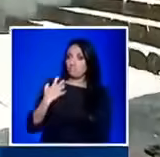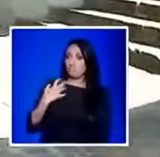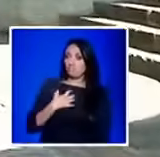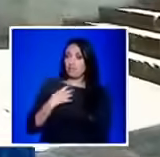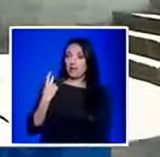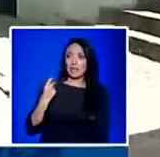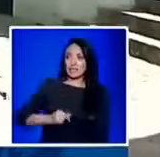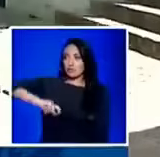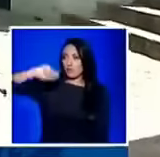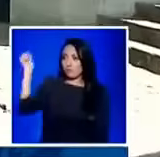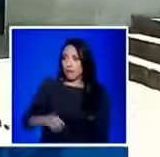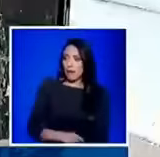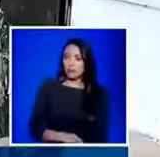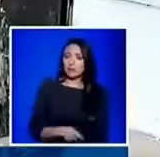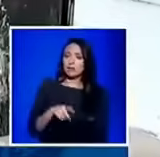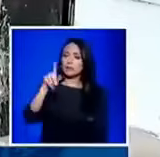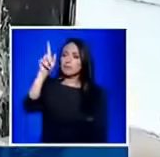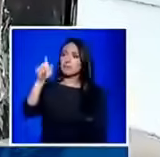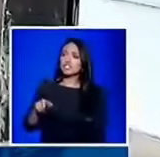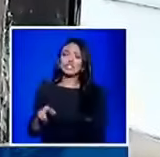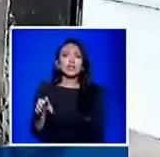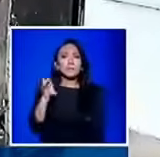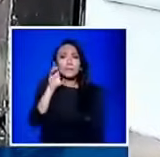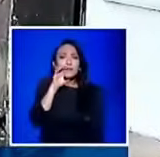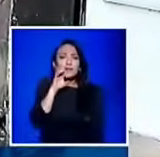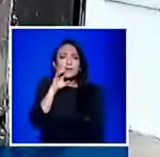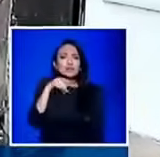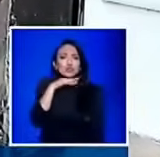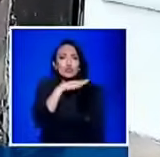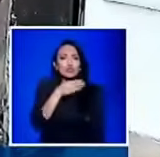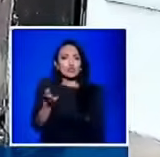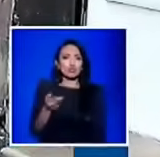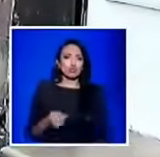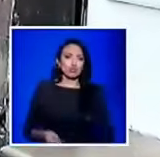está lista para llamar la atención a quienes ensucien la ciudad.